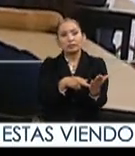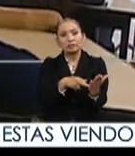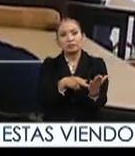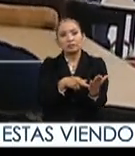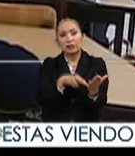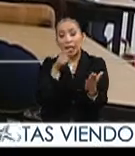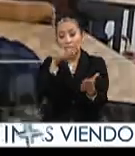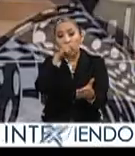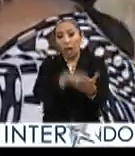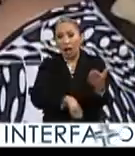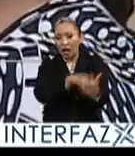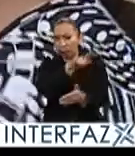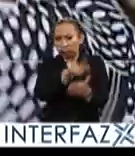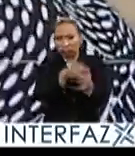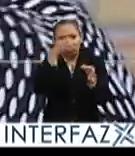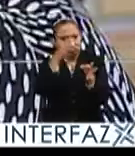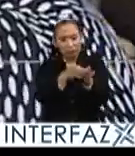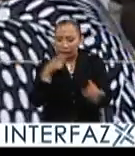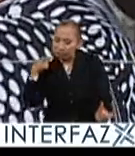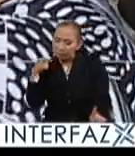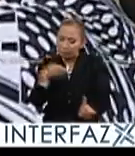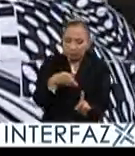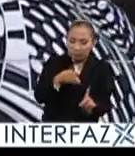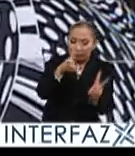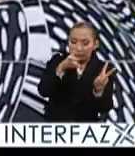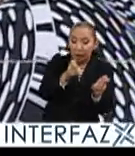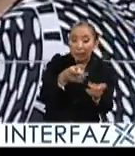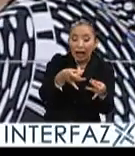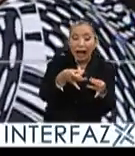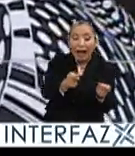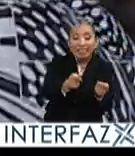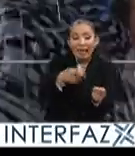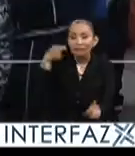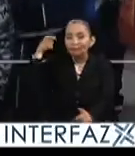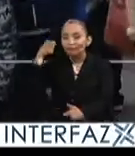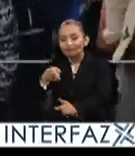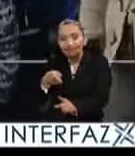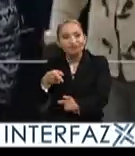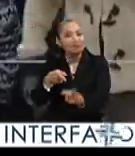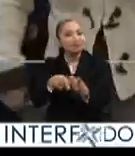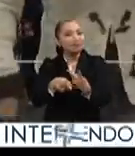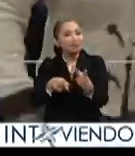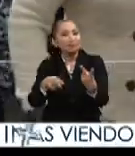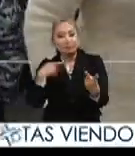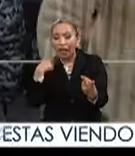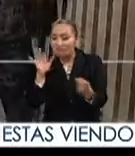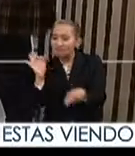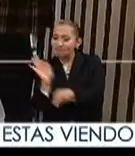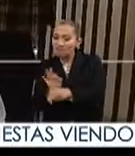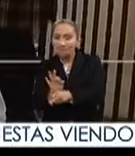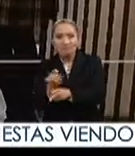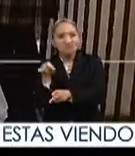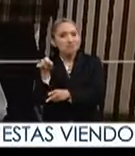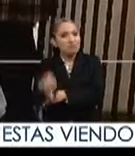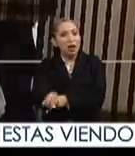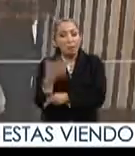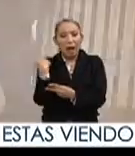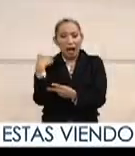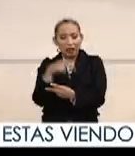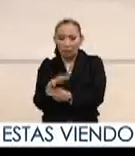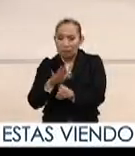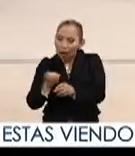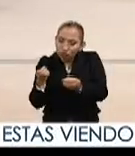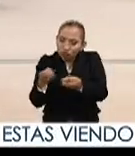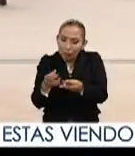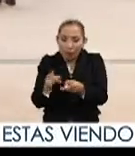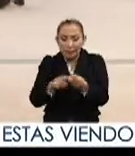es una reforma adecuada que pone el foco en el tema de la calidad, que pone el foco en fortalecer al docente